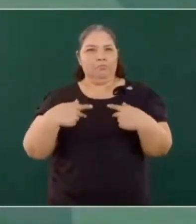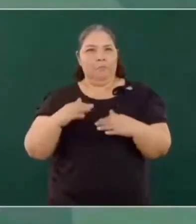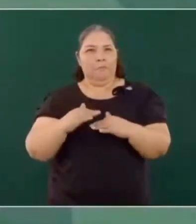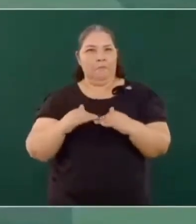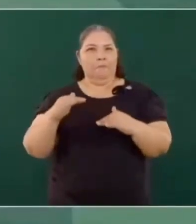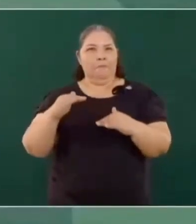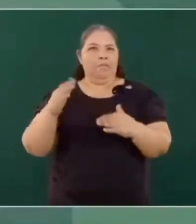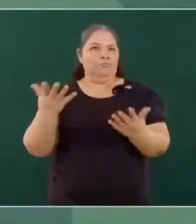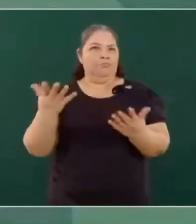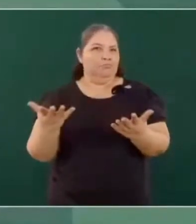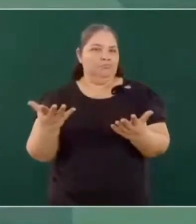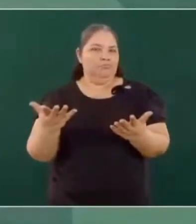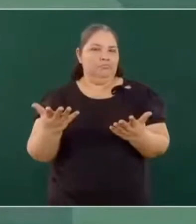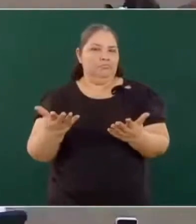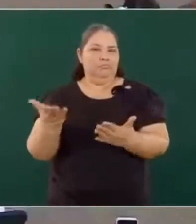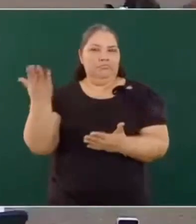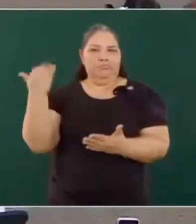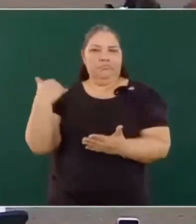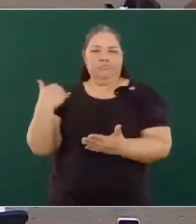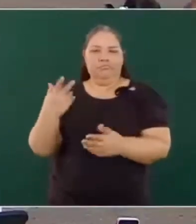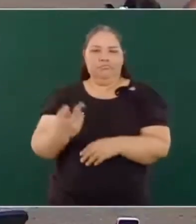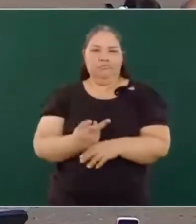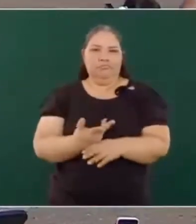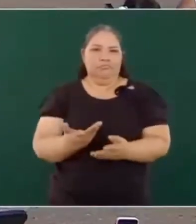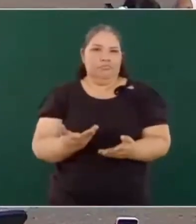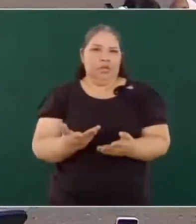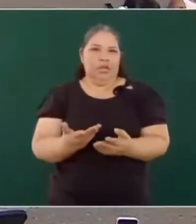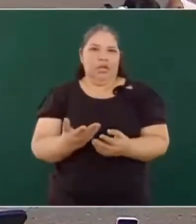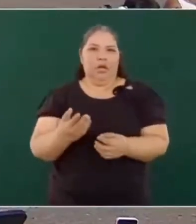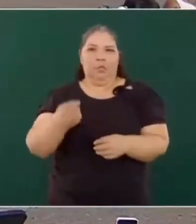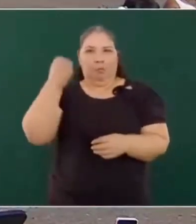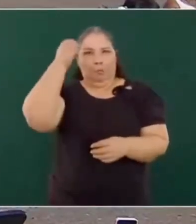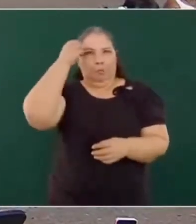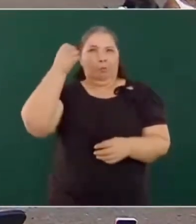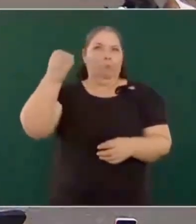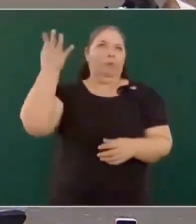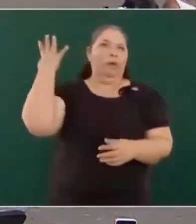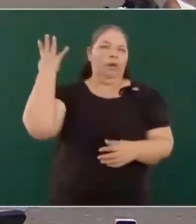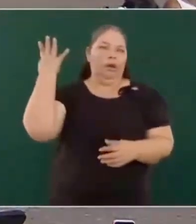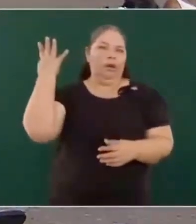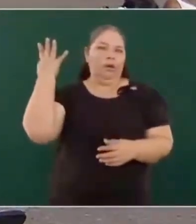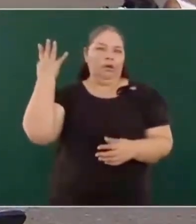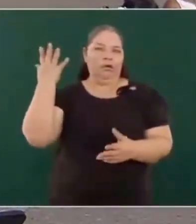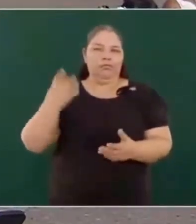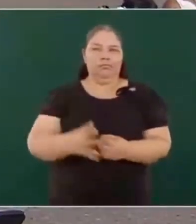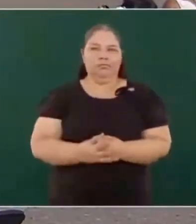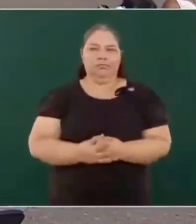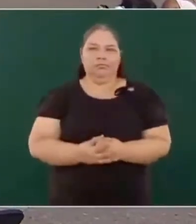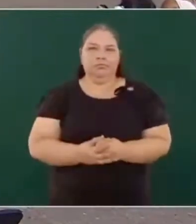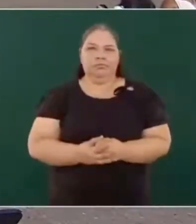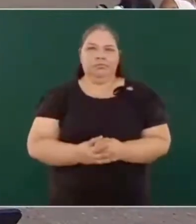Y todo eso se olvida, domina la